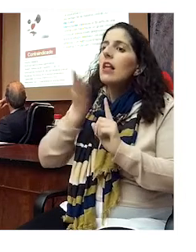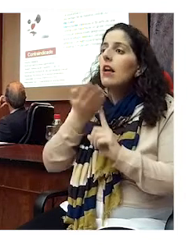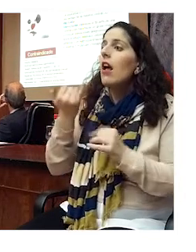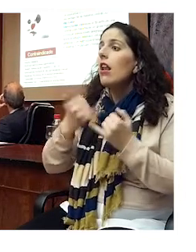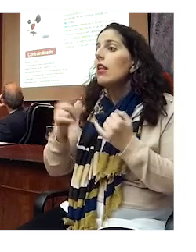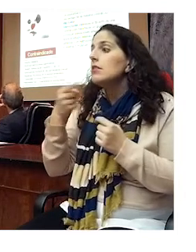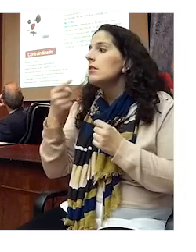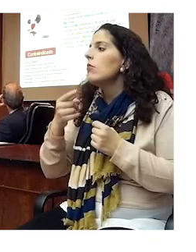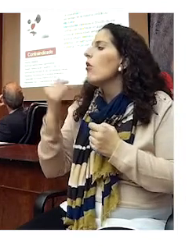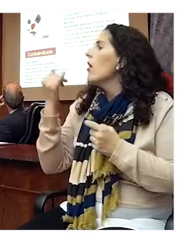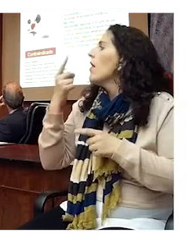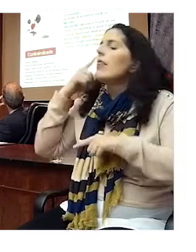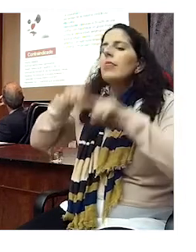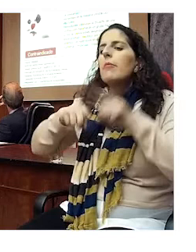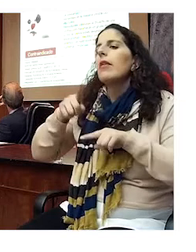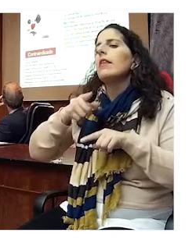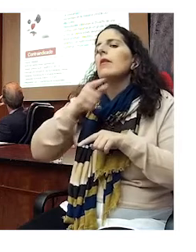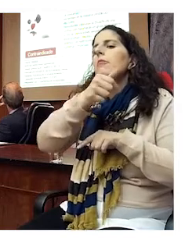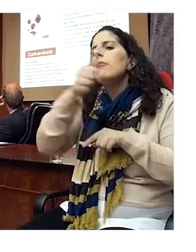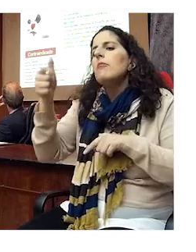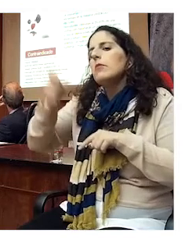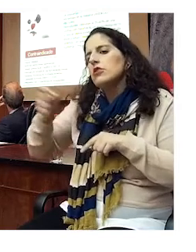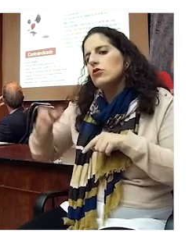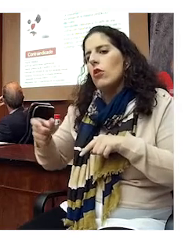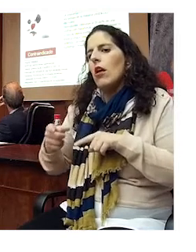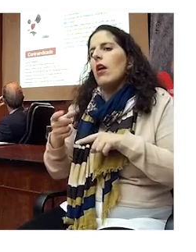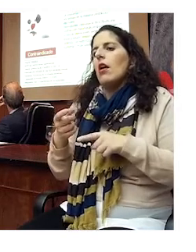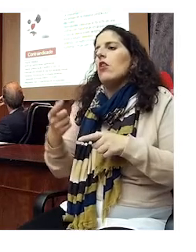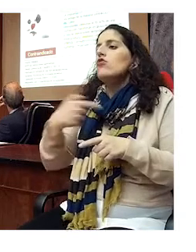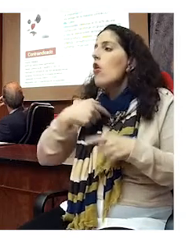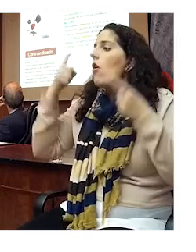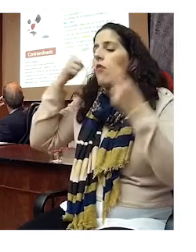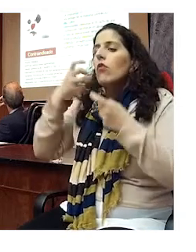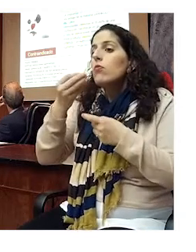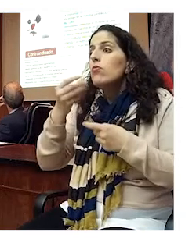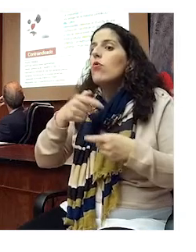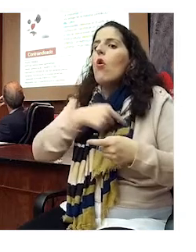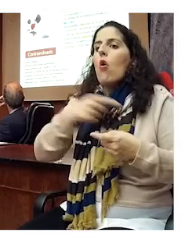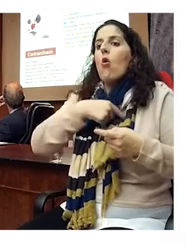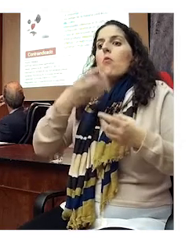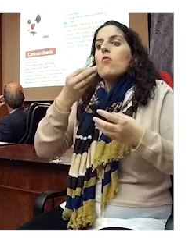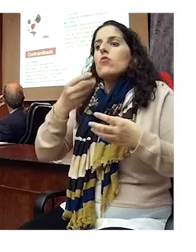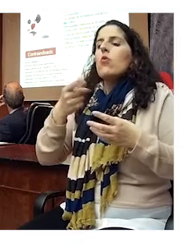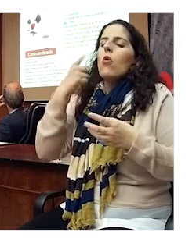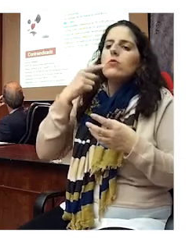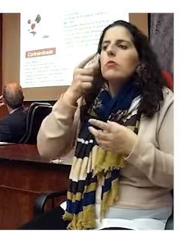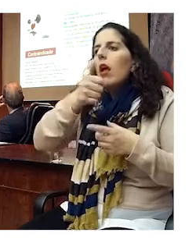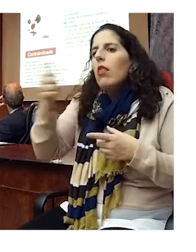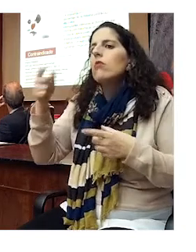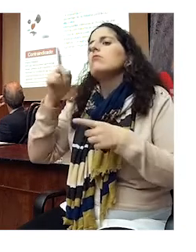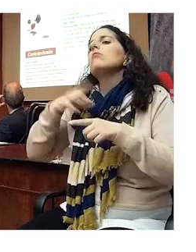la respuesta presora depende del porcentaje de la máxima contracción voluntaria. Entonces, si se reduce a